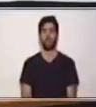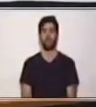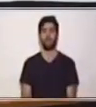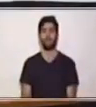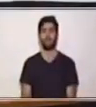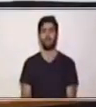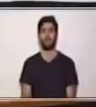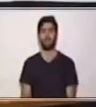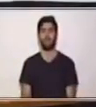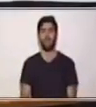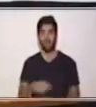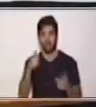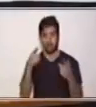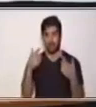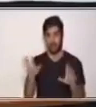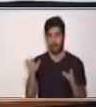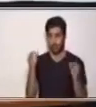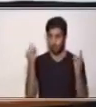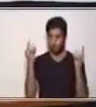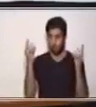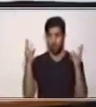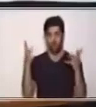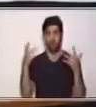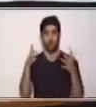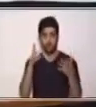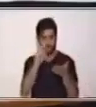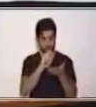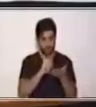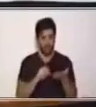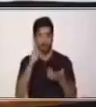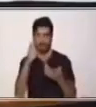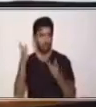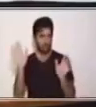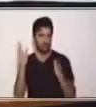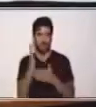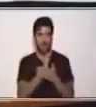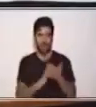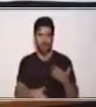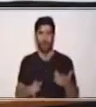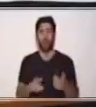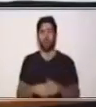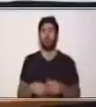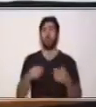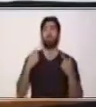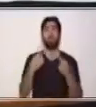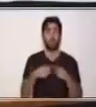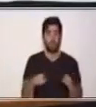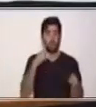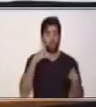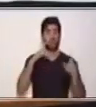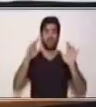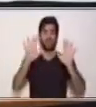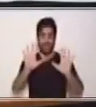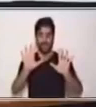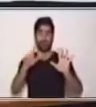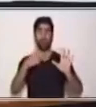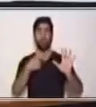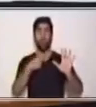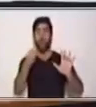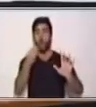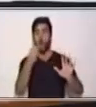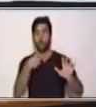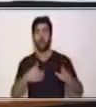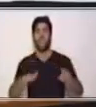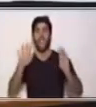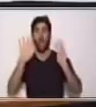10, ¿verdad? Ya hicieron la suma, utilizaron sus deditos, objetos, lo que sea. Pero de esos 10, me comí